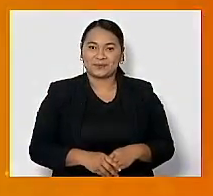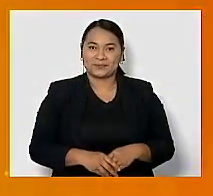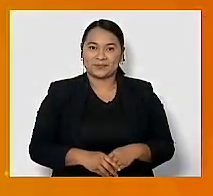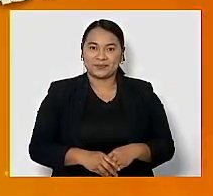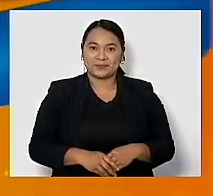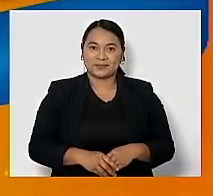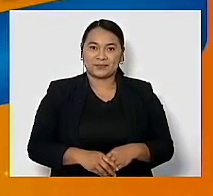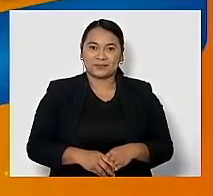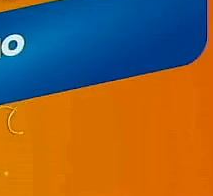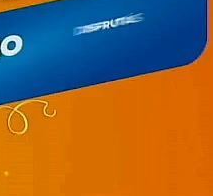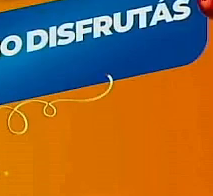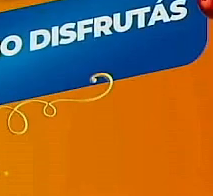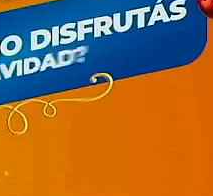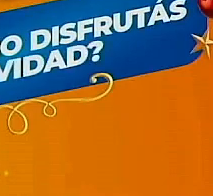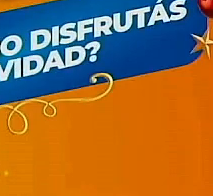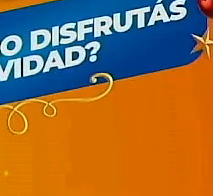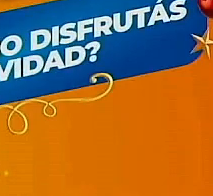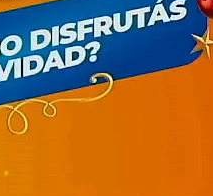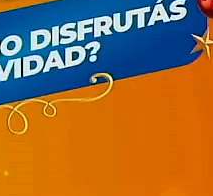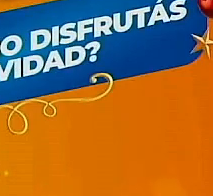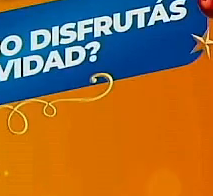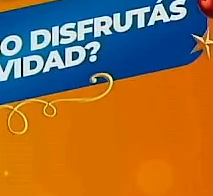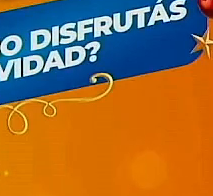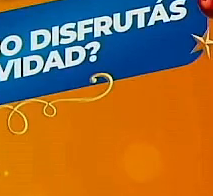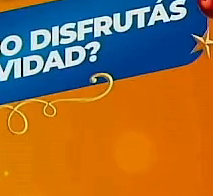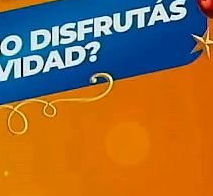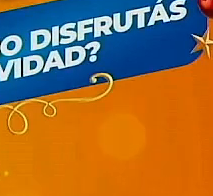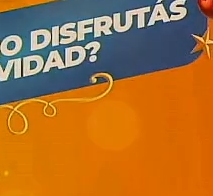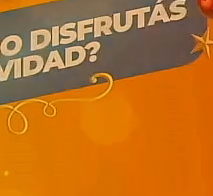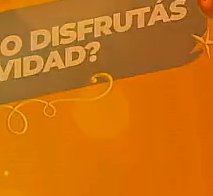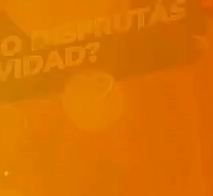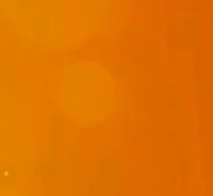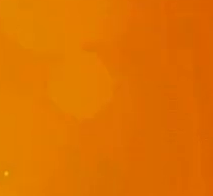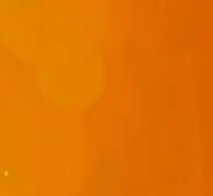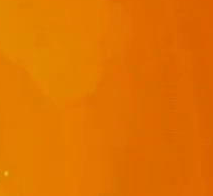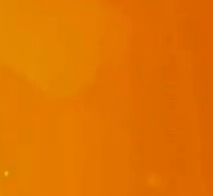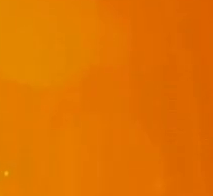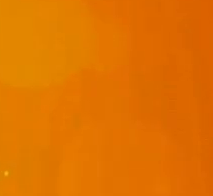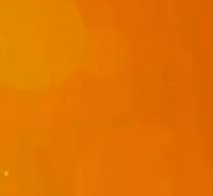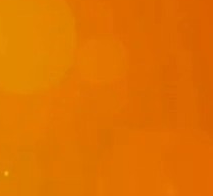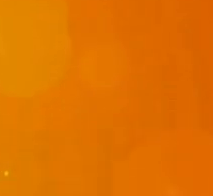¡Ay, qué bonito! Yo me gané la Loto. Nos vemos en el próximo sorteo.